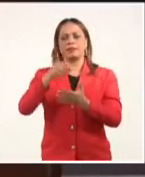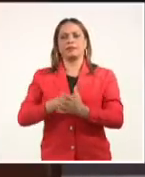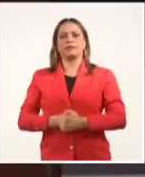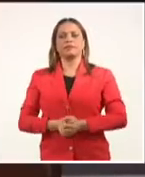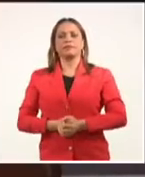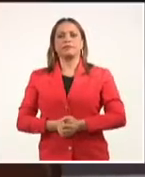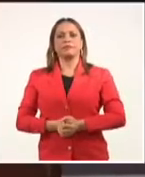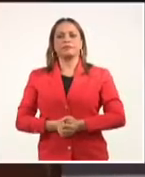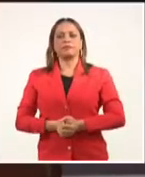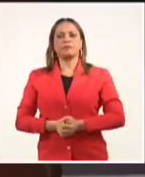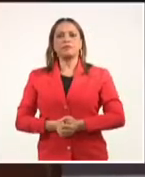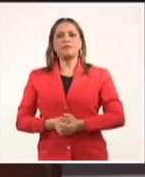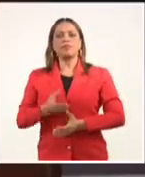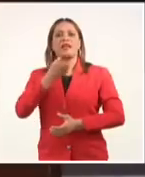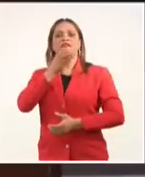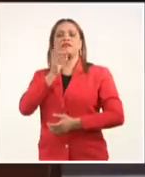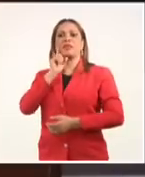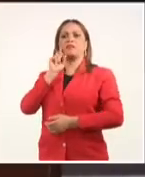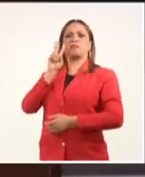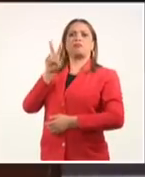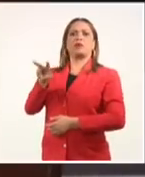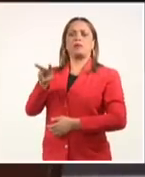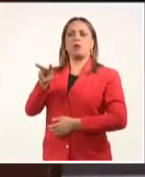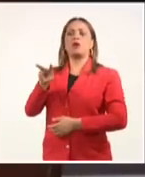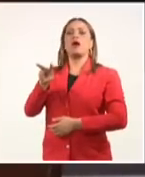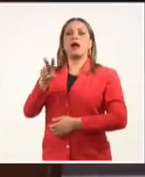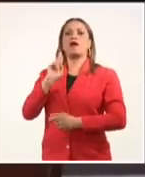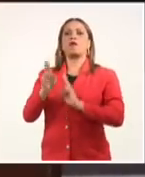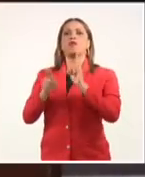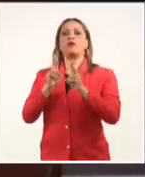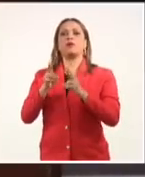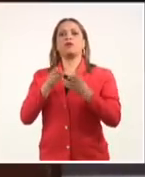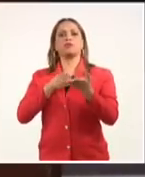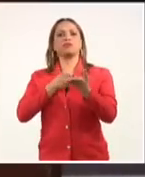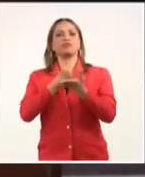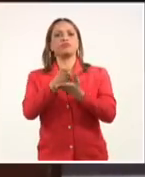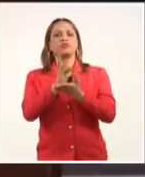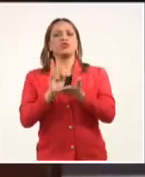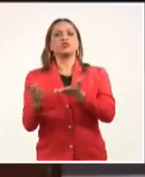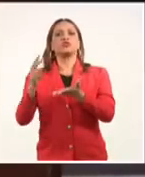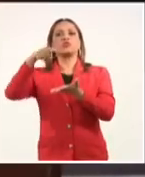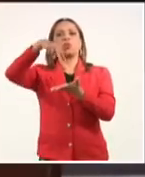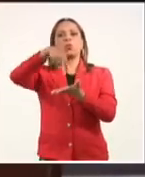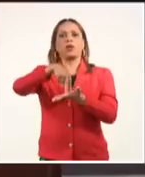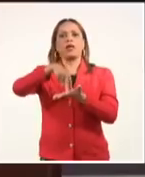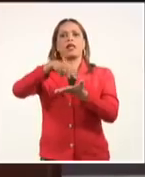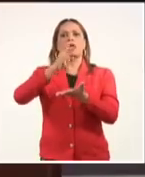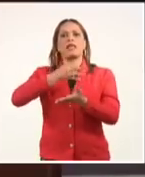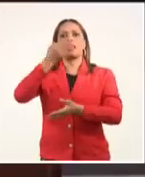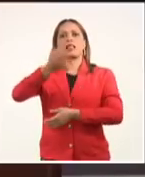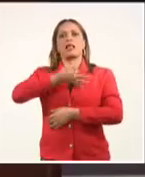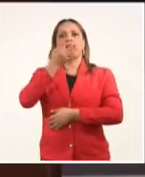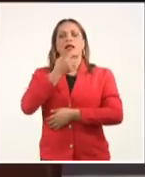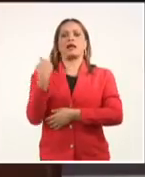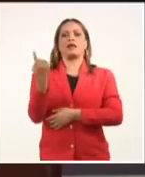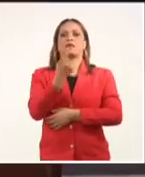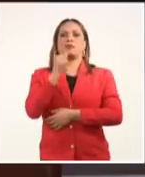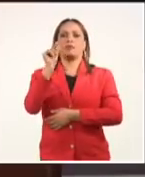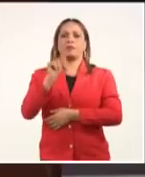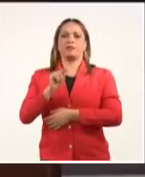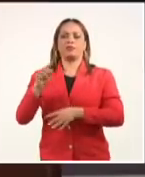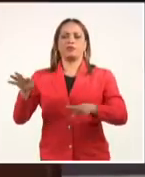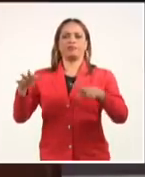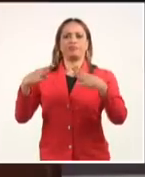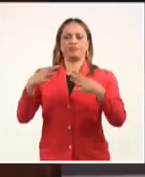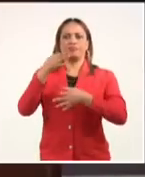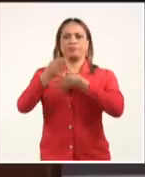Fidel, al verme, ordenó que subiera a la tribuna y hablara a los presentes. Solo